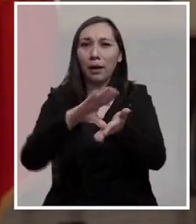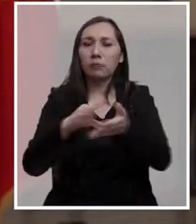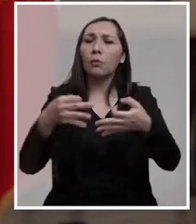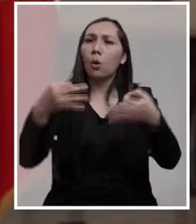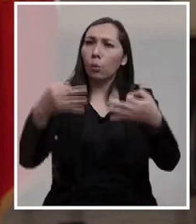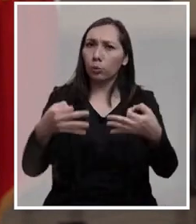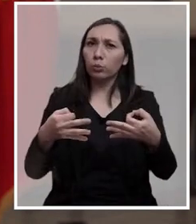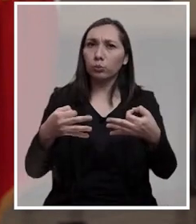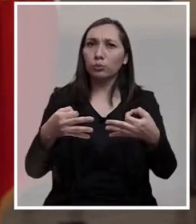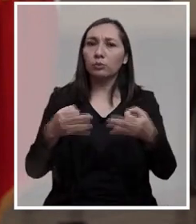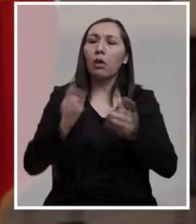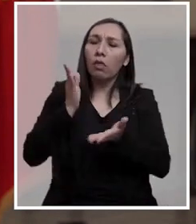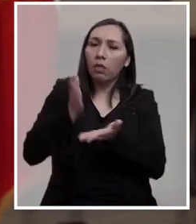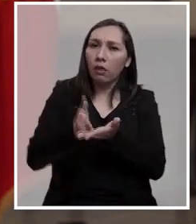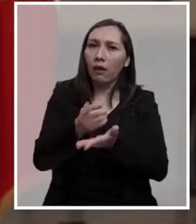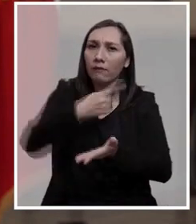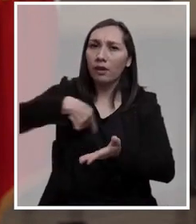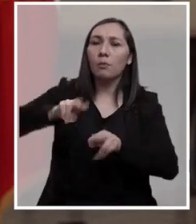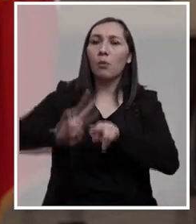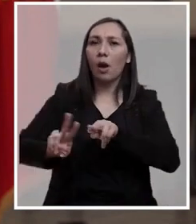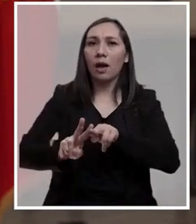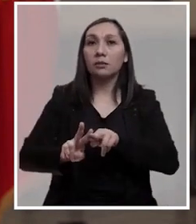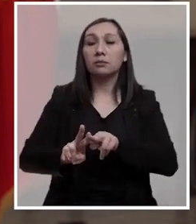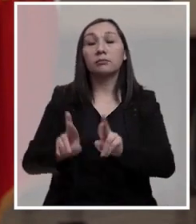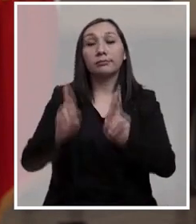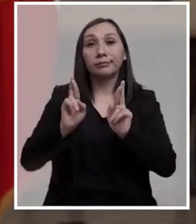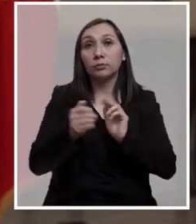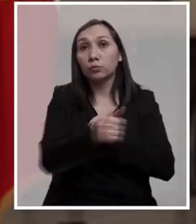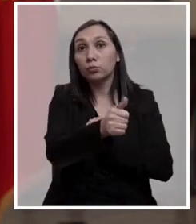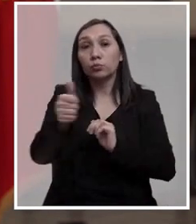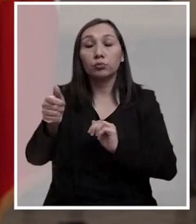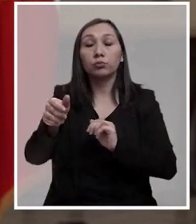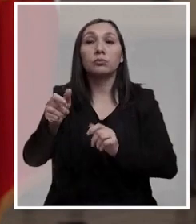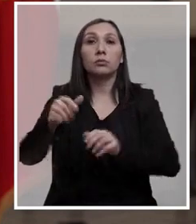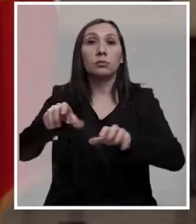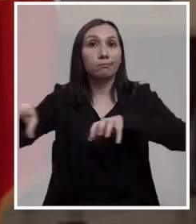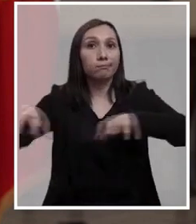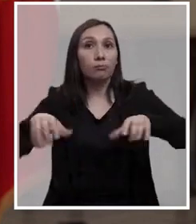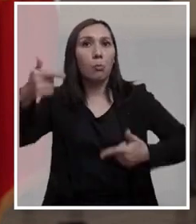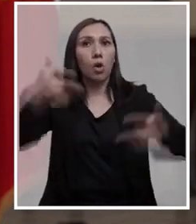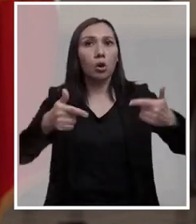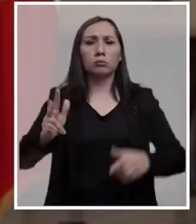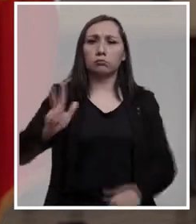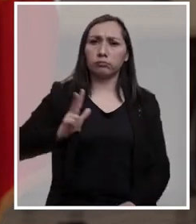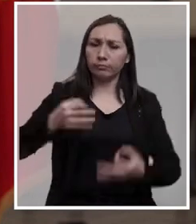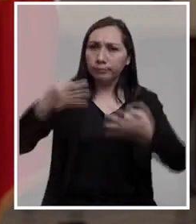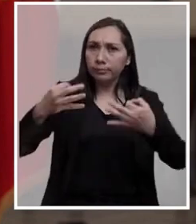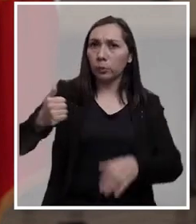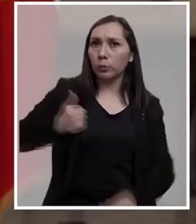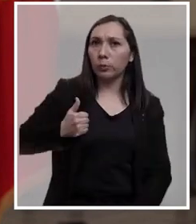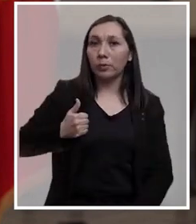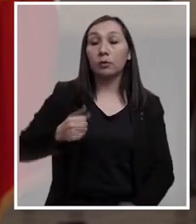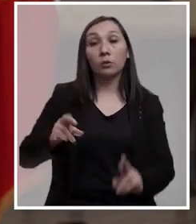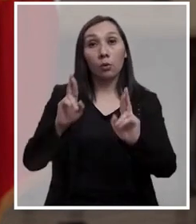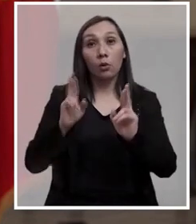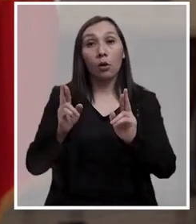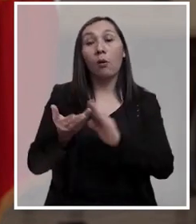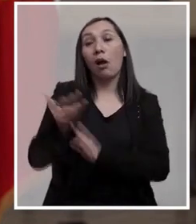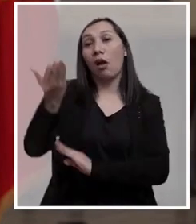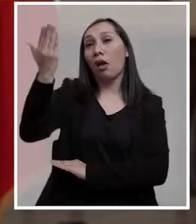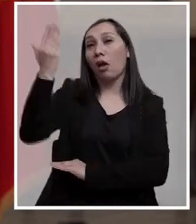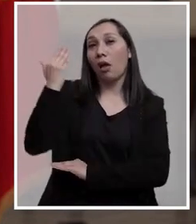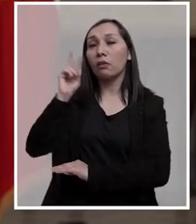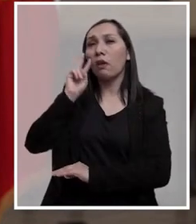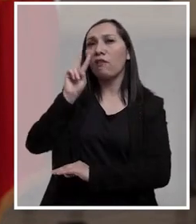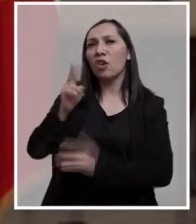es lo justo es lo que debemos hacer y Esperamos que todos los sectores políticos estemos a la altura Espero